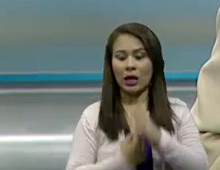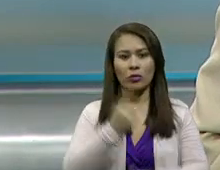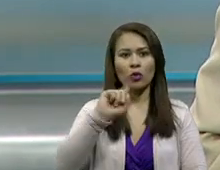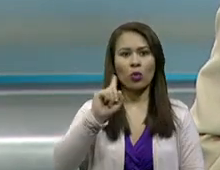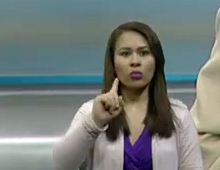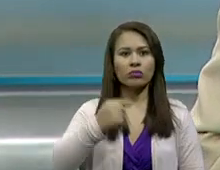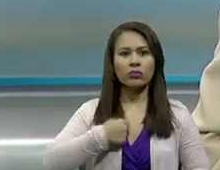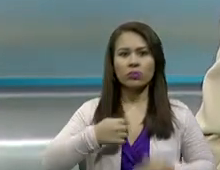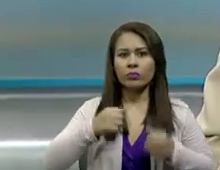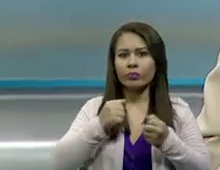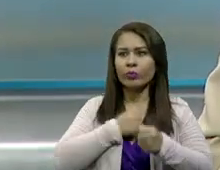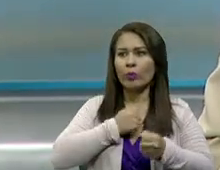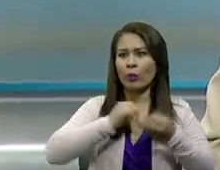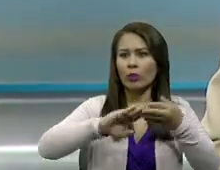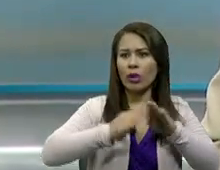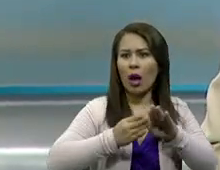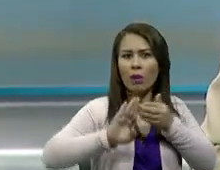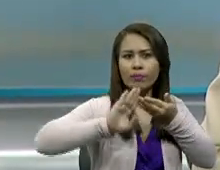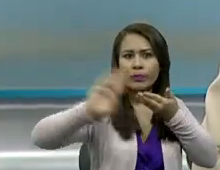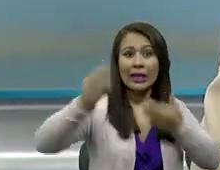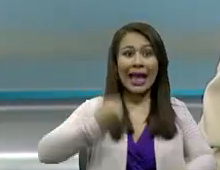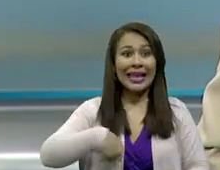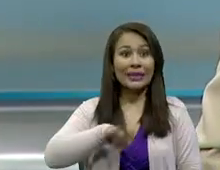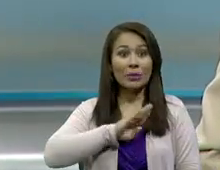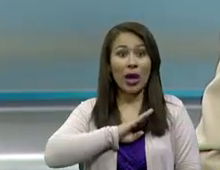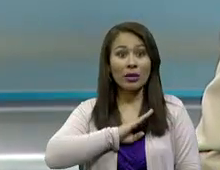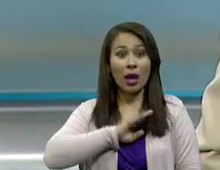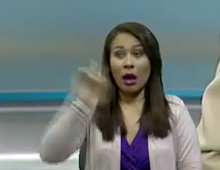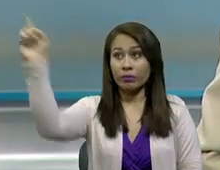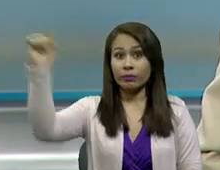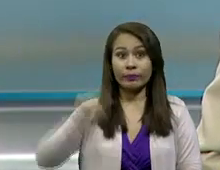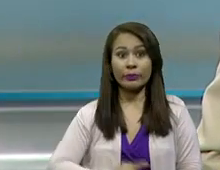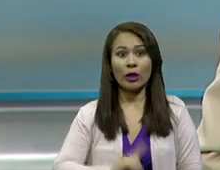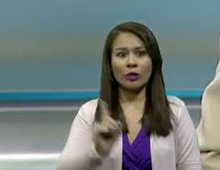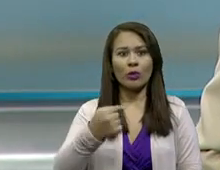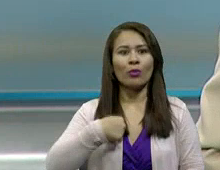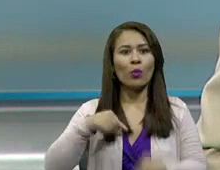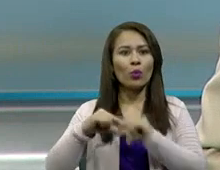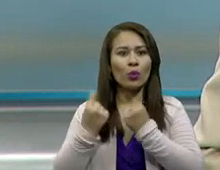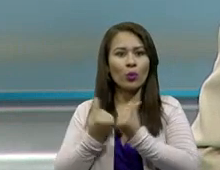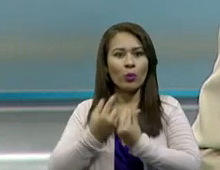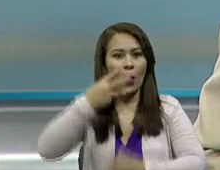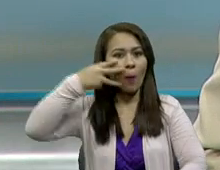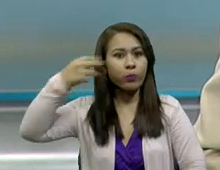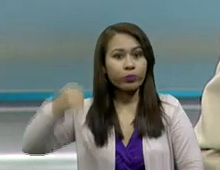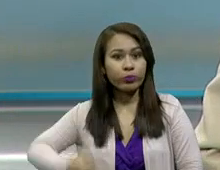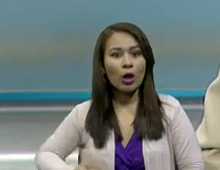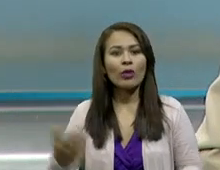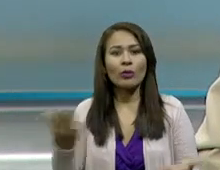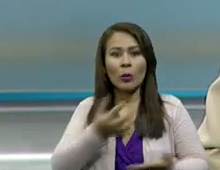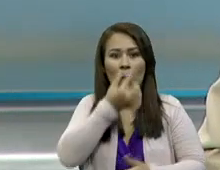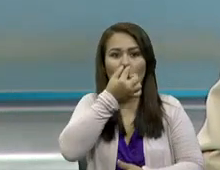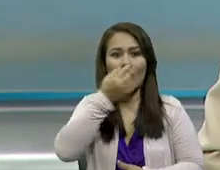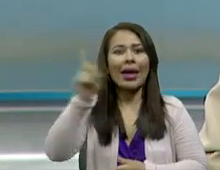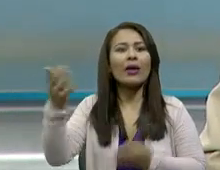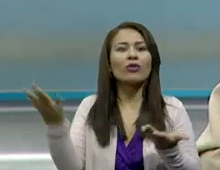ellos se desplazó a la provincia del Guayas, donde comparten su